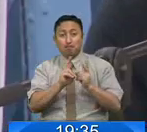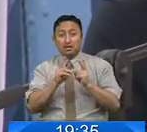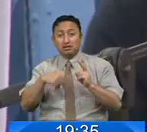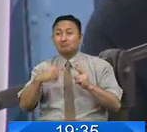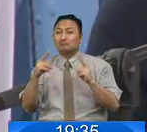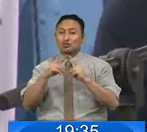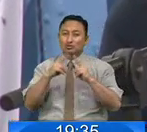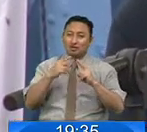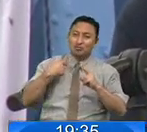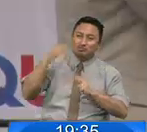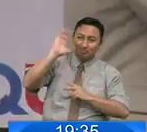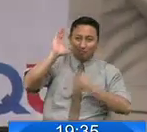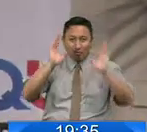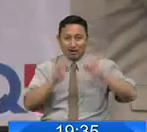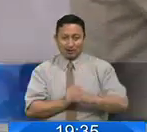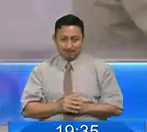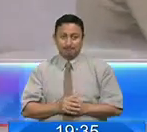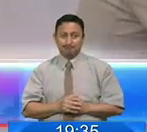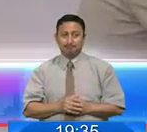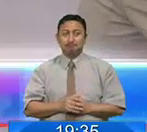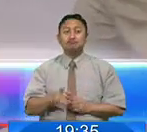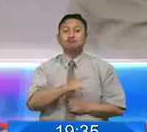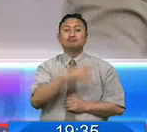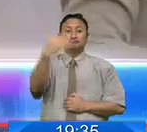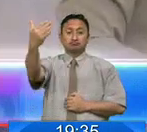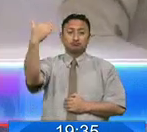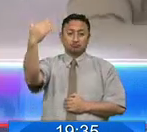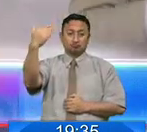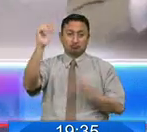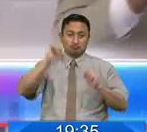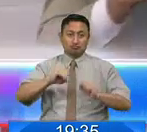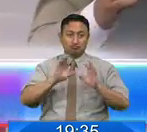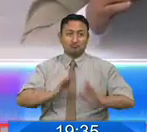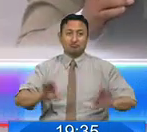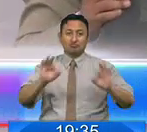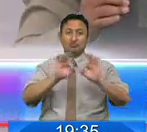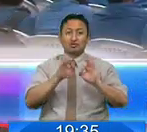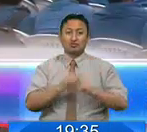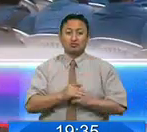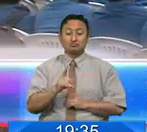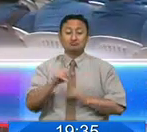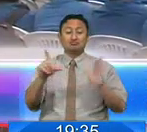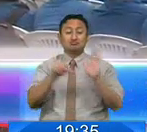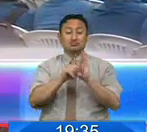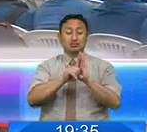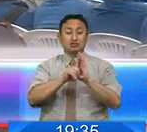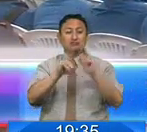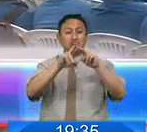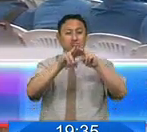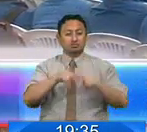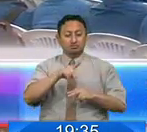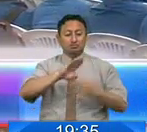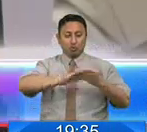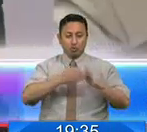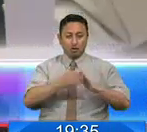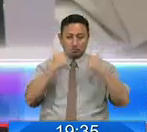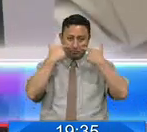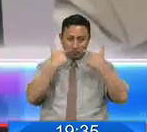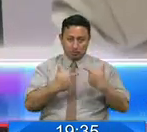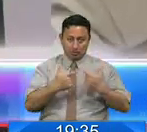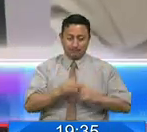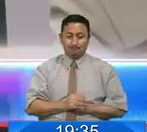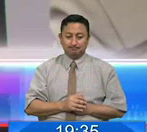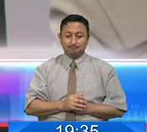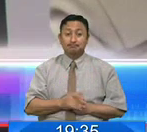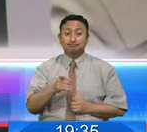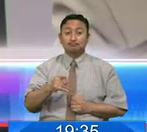conocemos entre nosotros en tanto el burgomaestre señaló la necesidad de revisar las leyes para proteger a las comunidades de